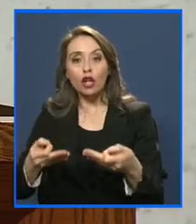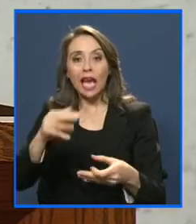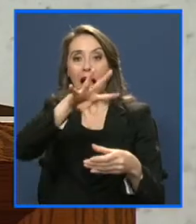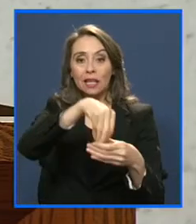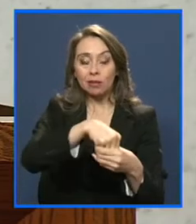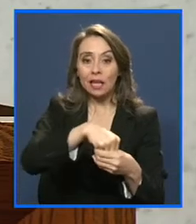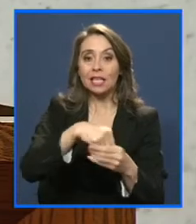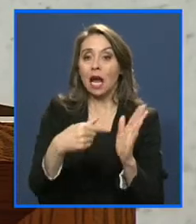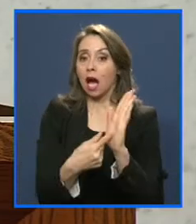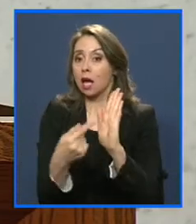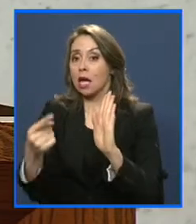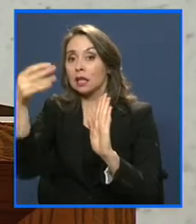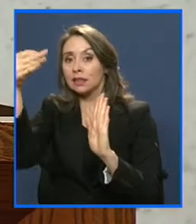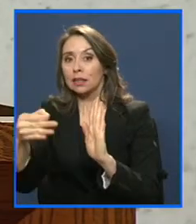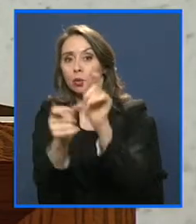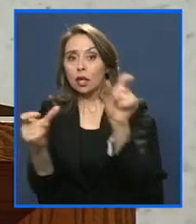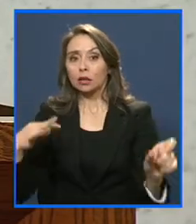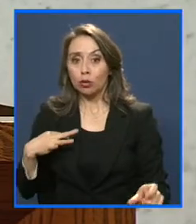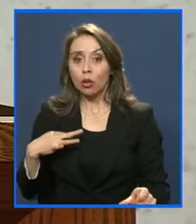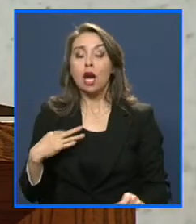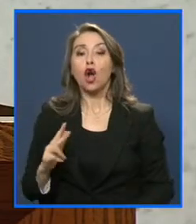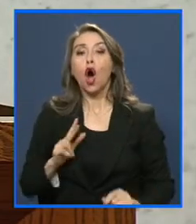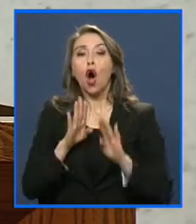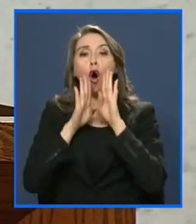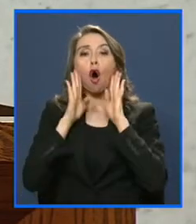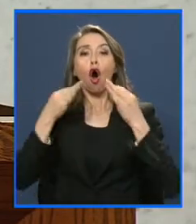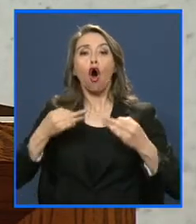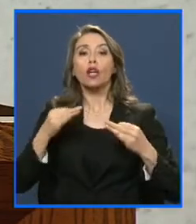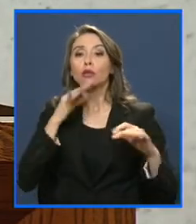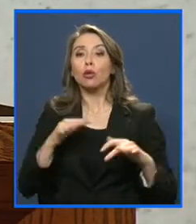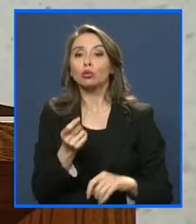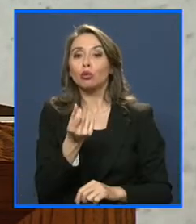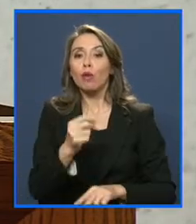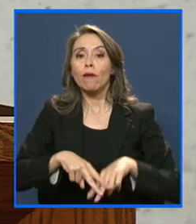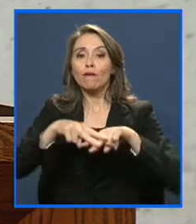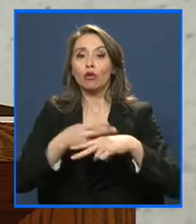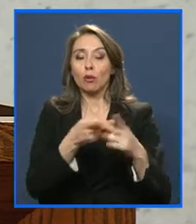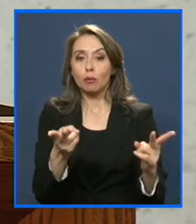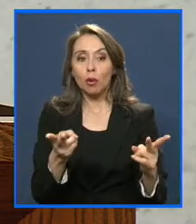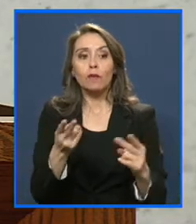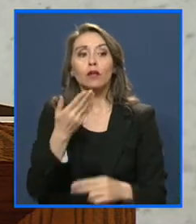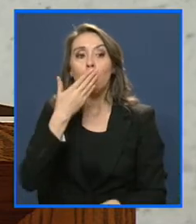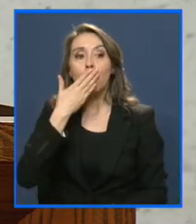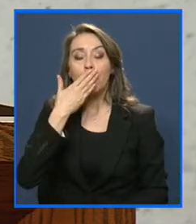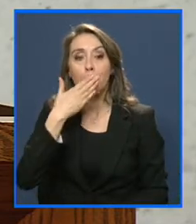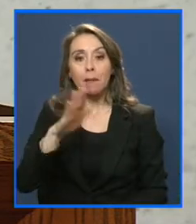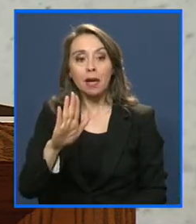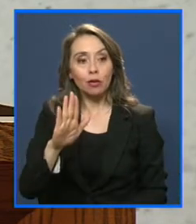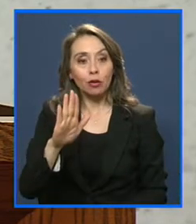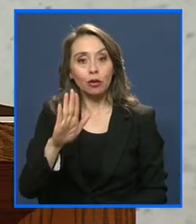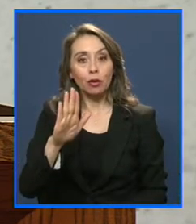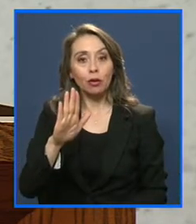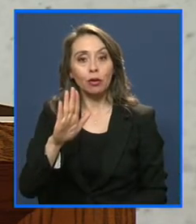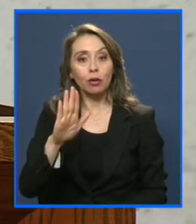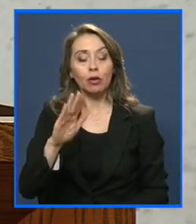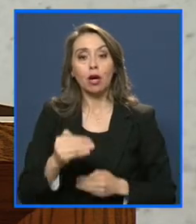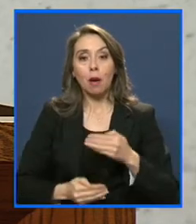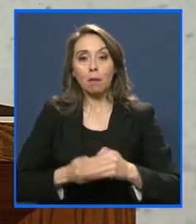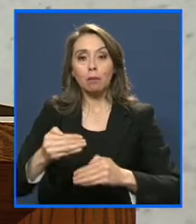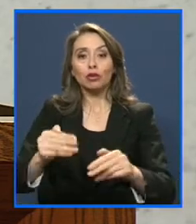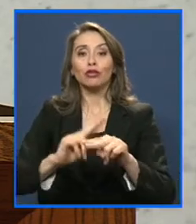existe plena honestidad en el uso de los recursos públicos y en el plano del mejoramiento del proceso